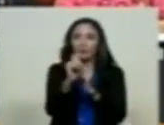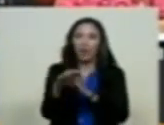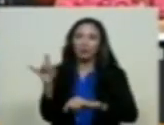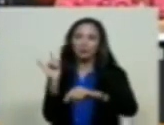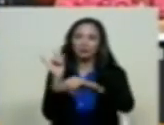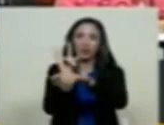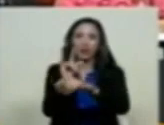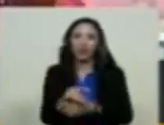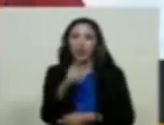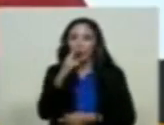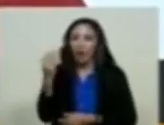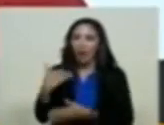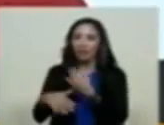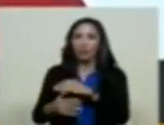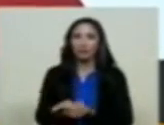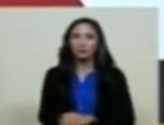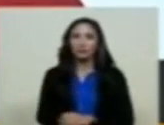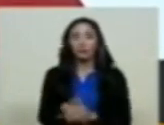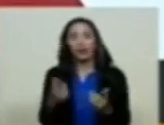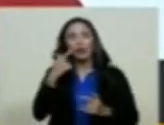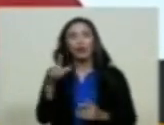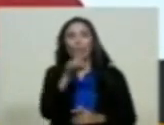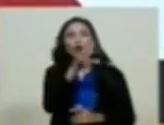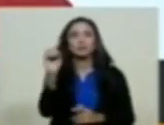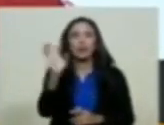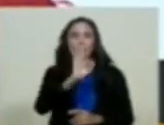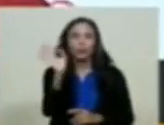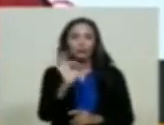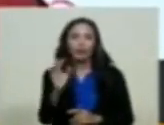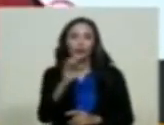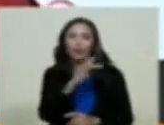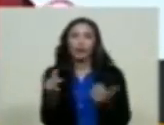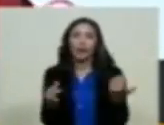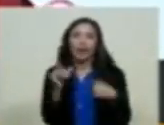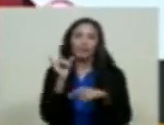Yo diría el 100%.